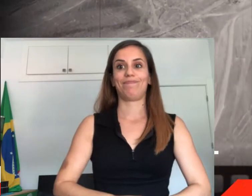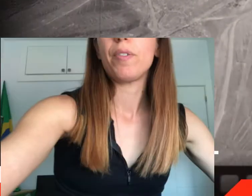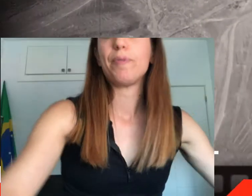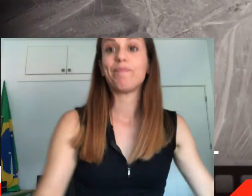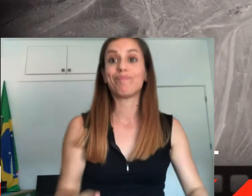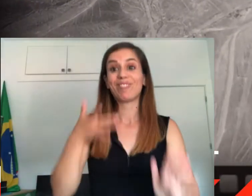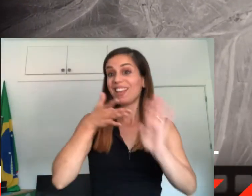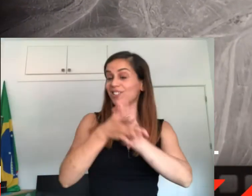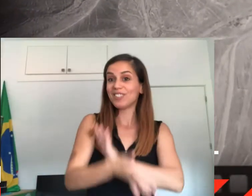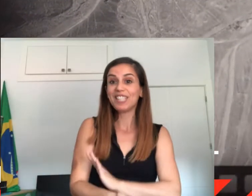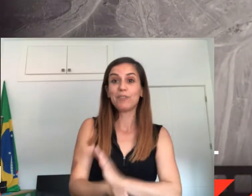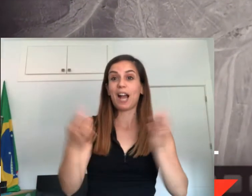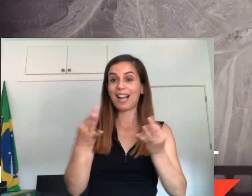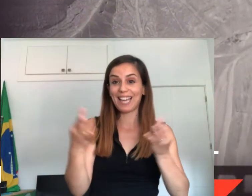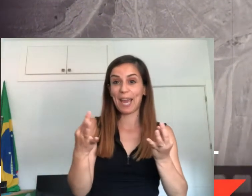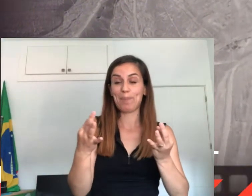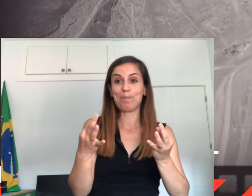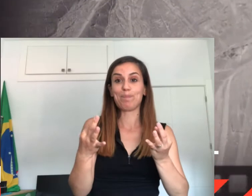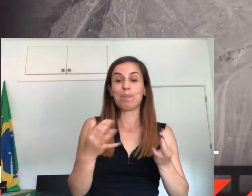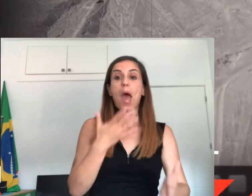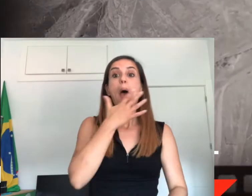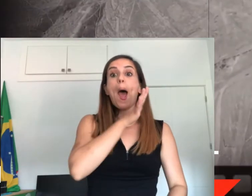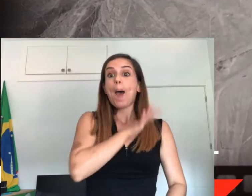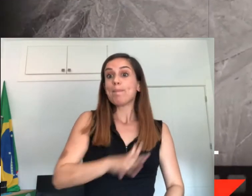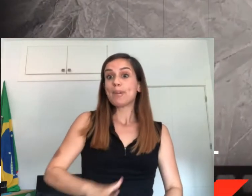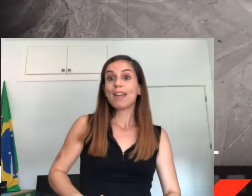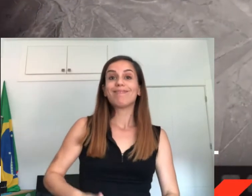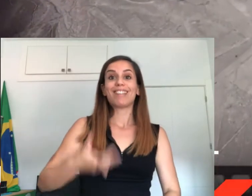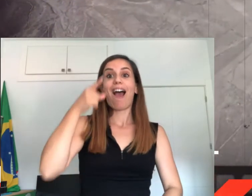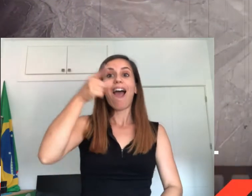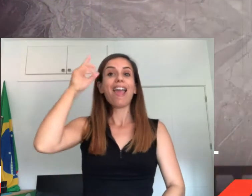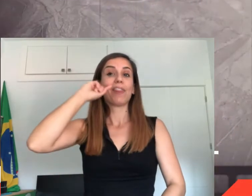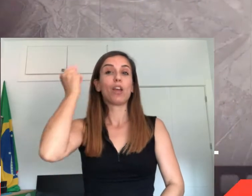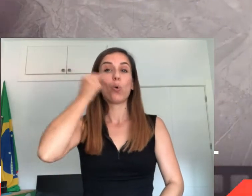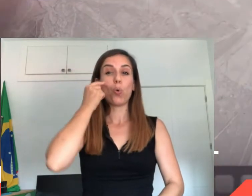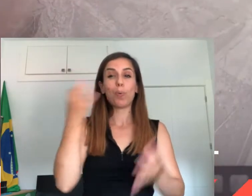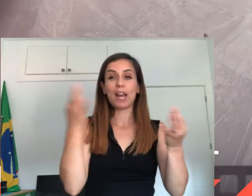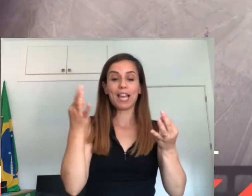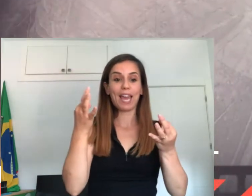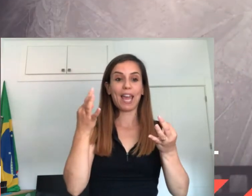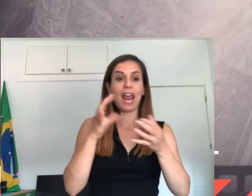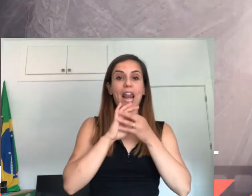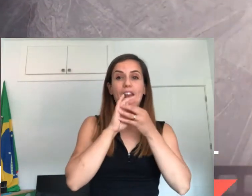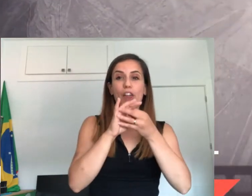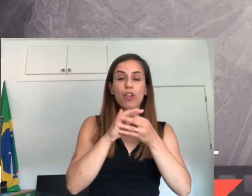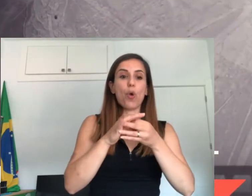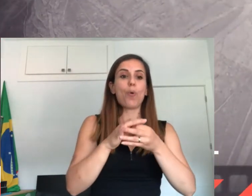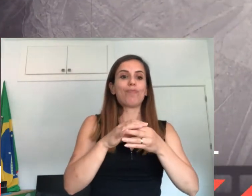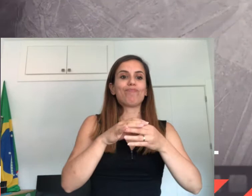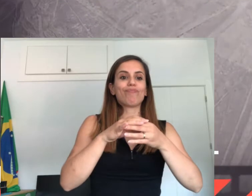¿Qué quiere decir? Pues que mientras él descubre que hay realmente un efecto humano,